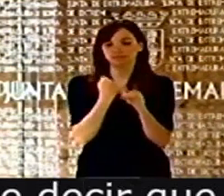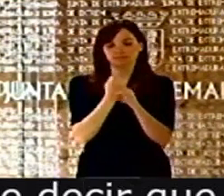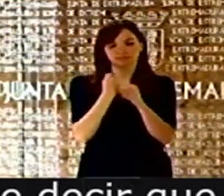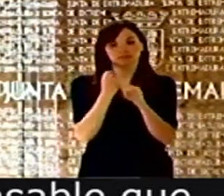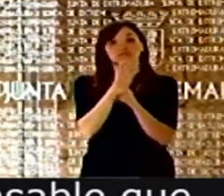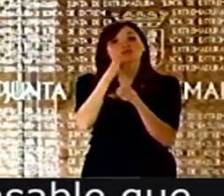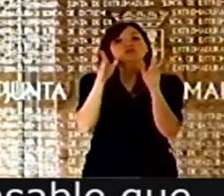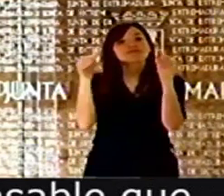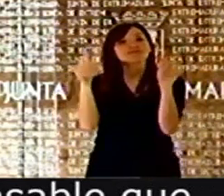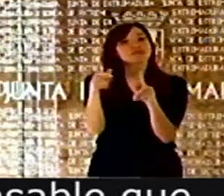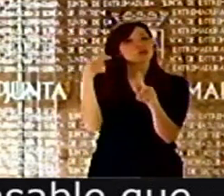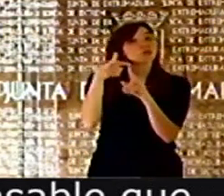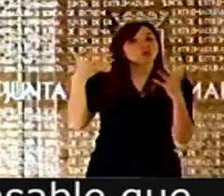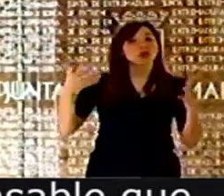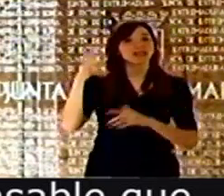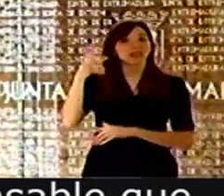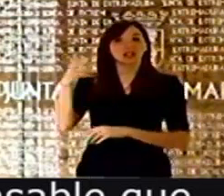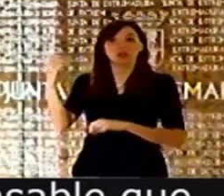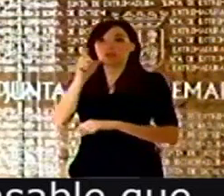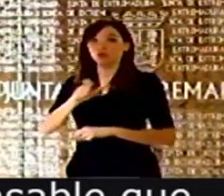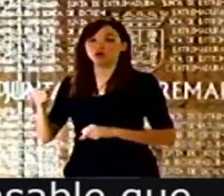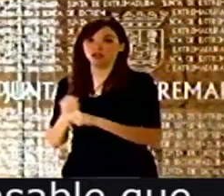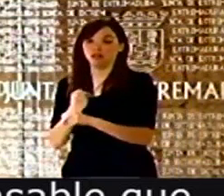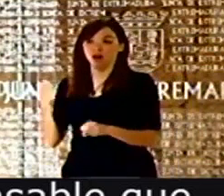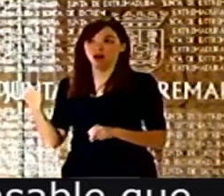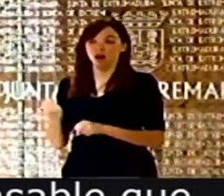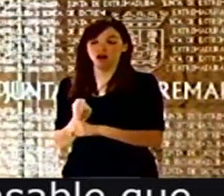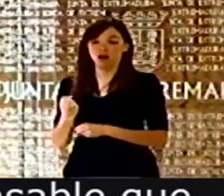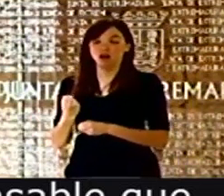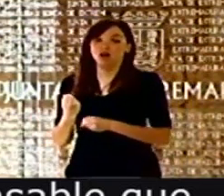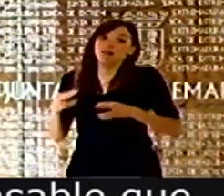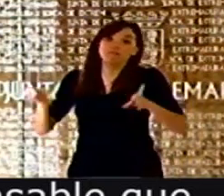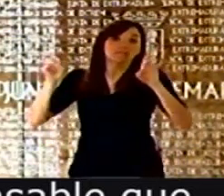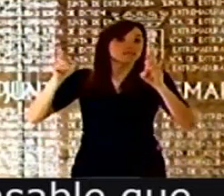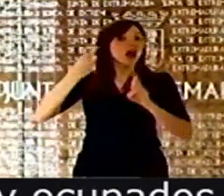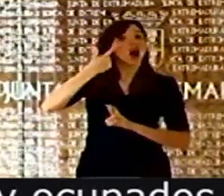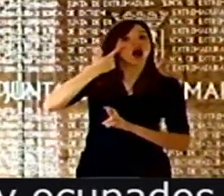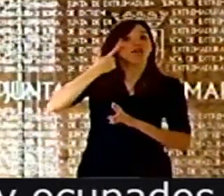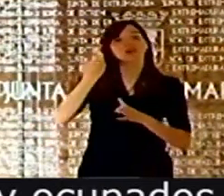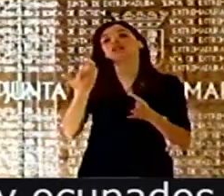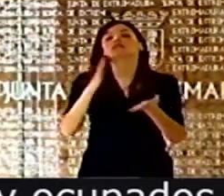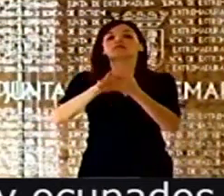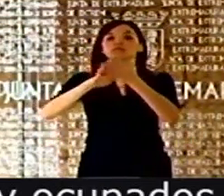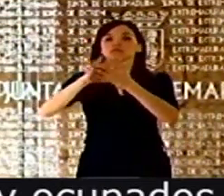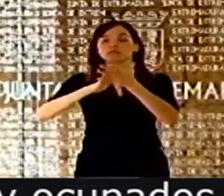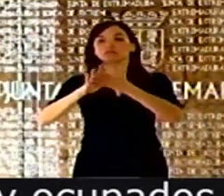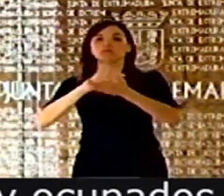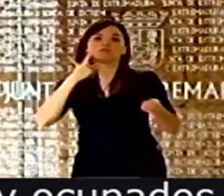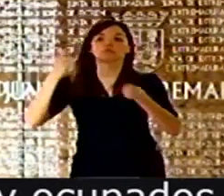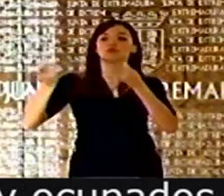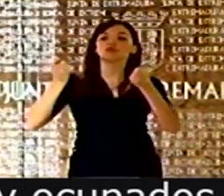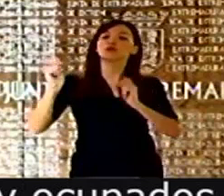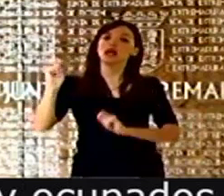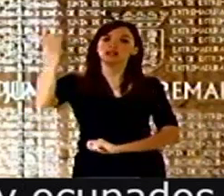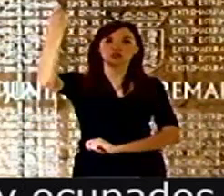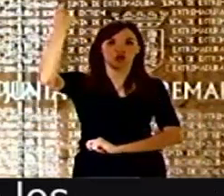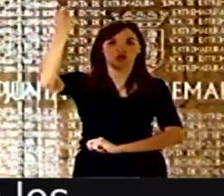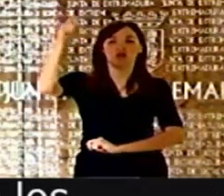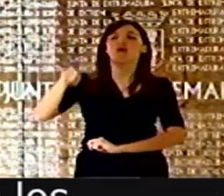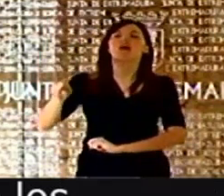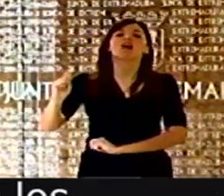de los trabajadores, pues tenemos que confiar en que las negociaciones que hay en estos momentos tengan éxito, y el éxito no es otro